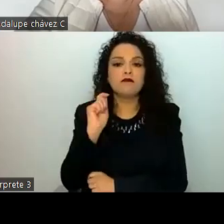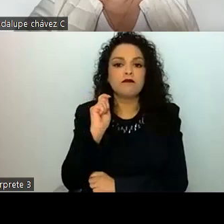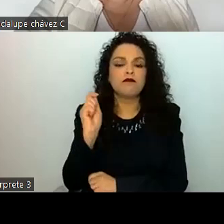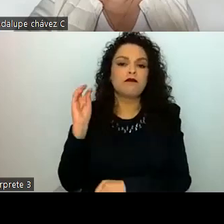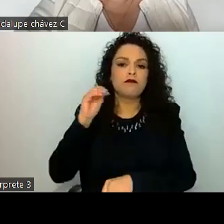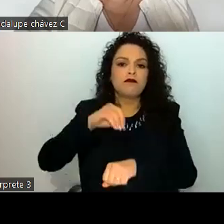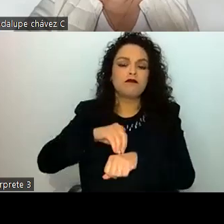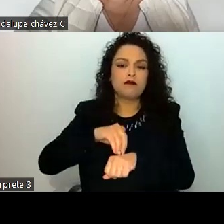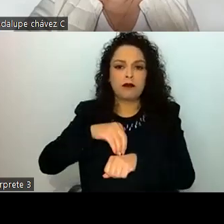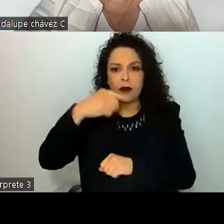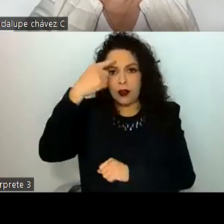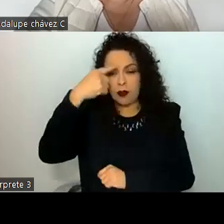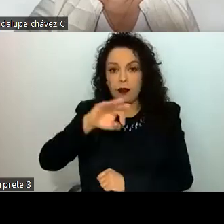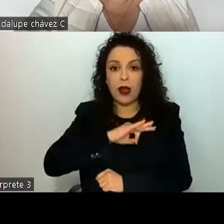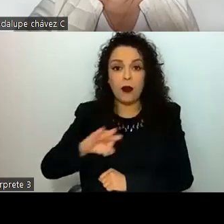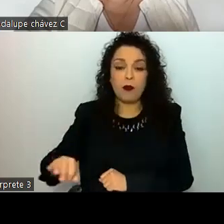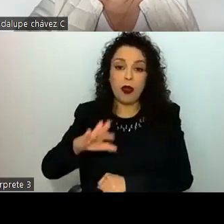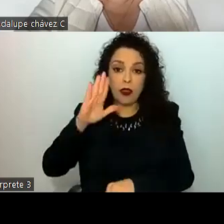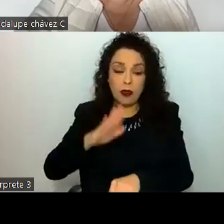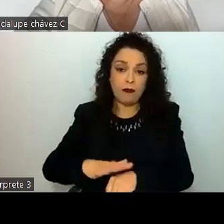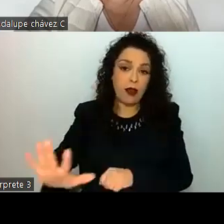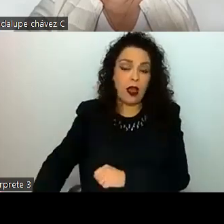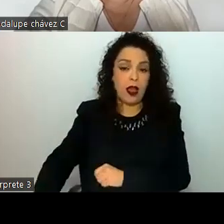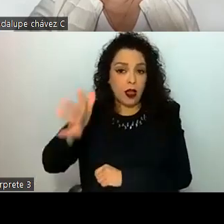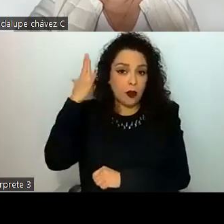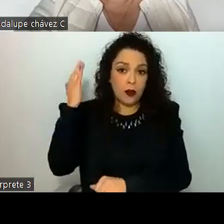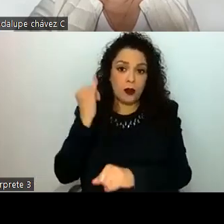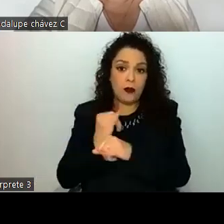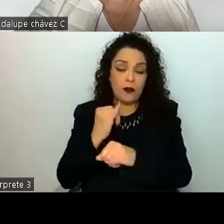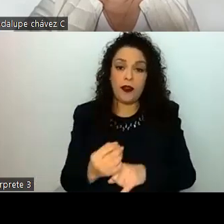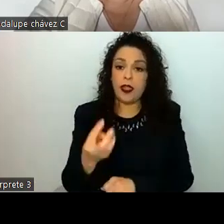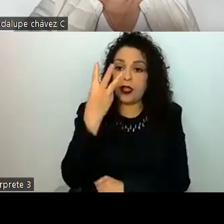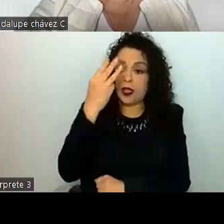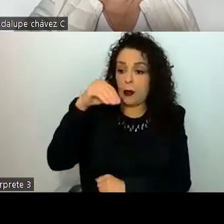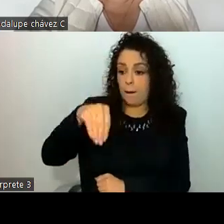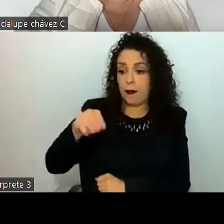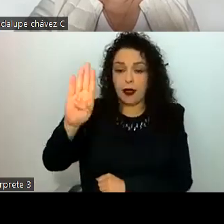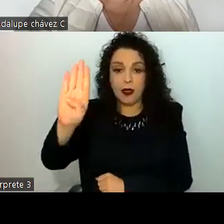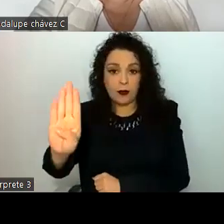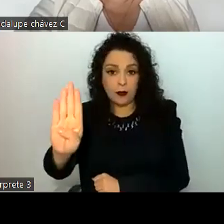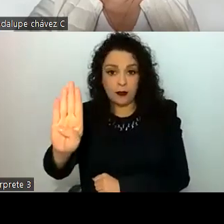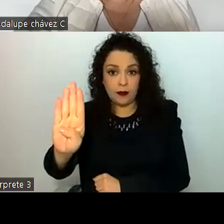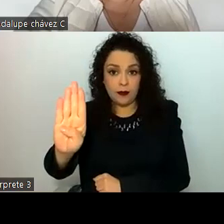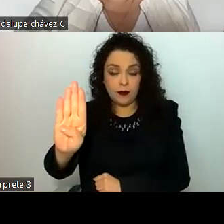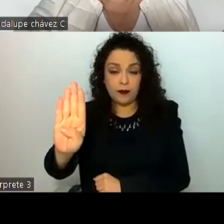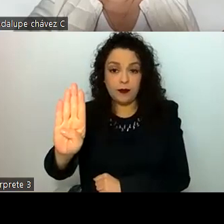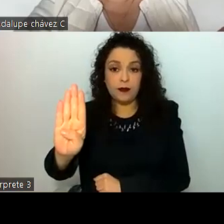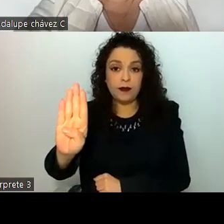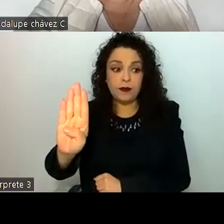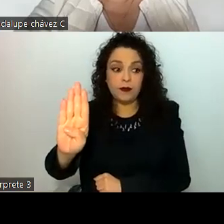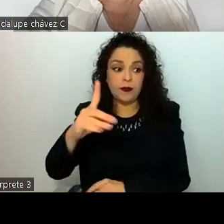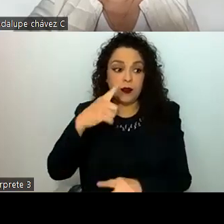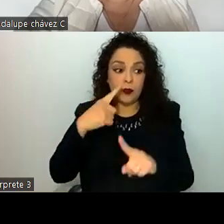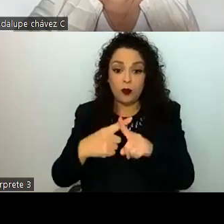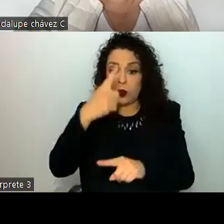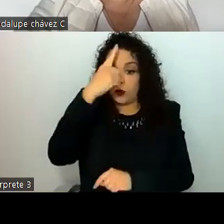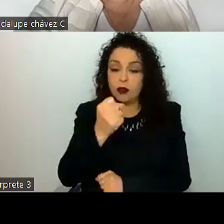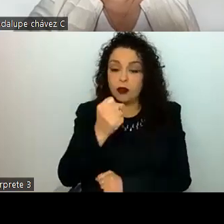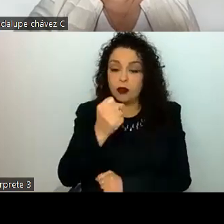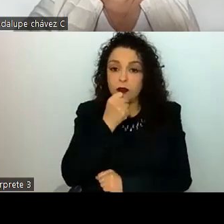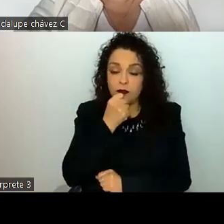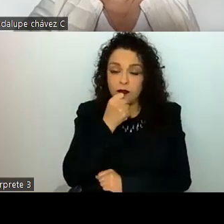de servicios de banda ancha con velocidad de carga de 3 megabytes por segundo de carga y de